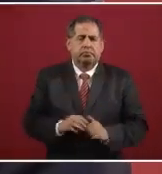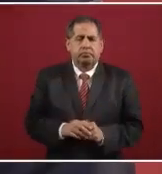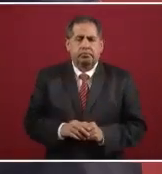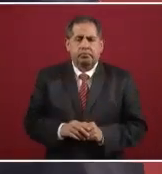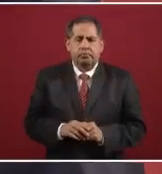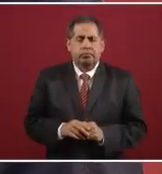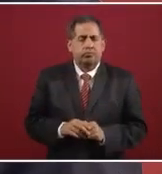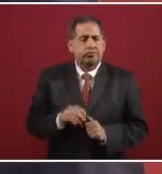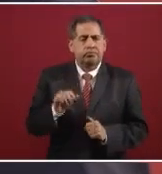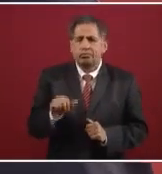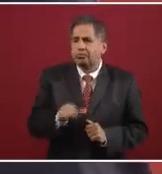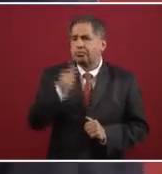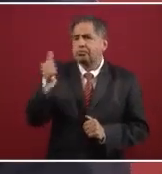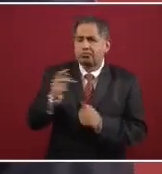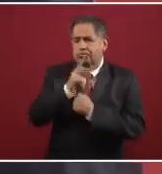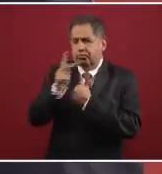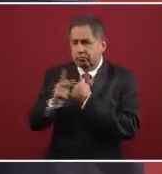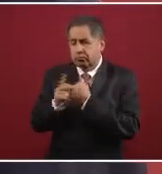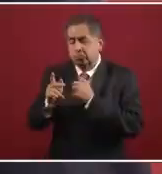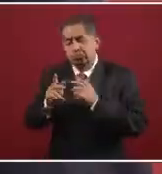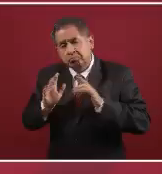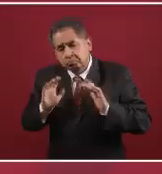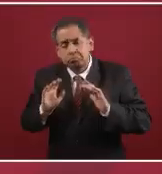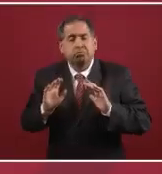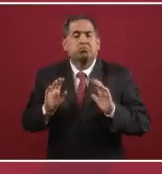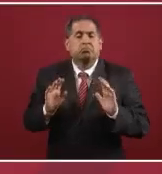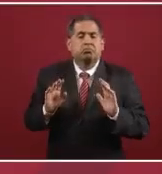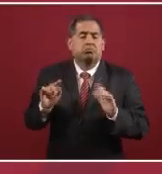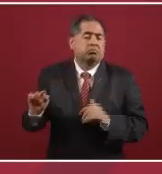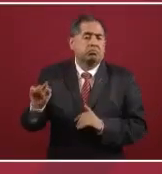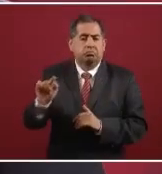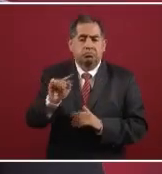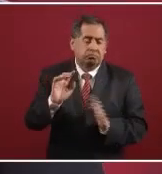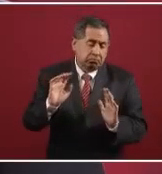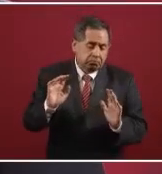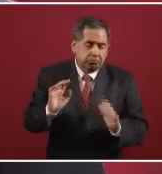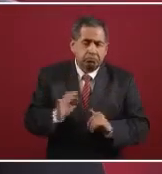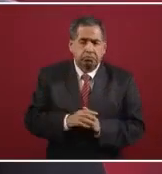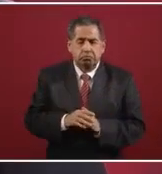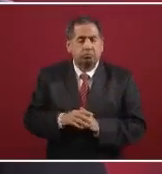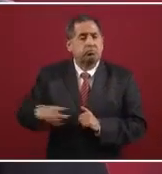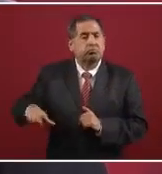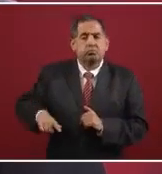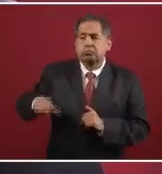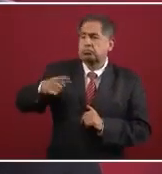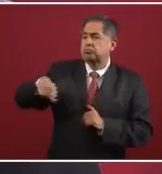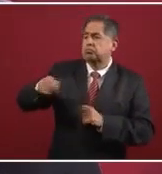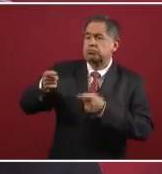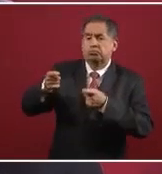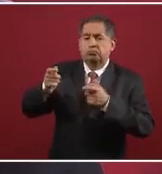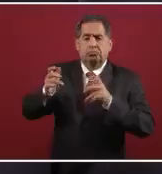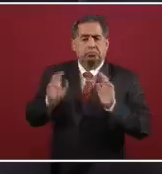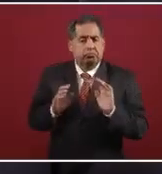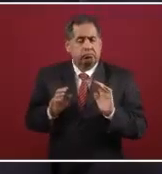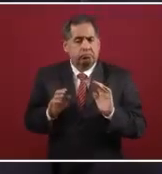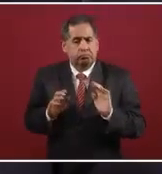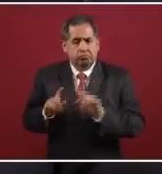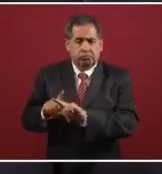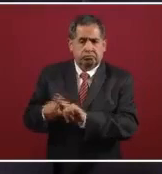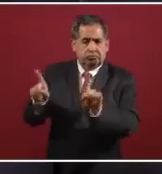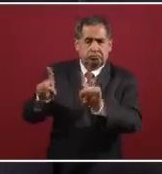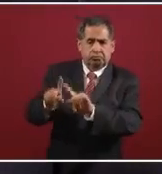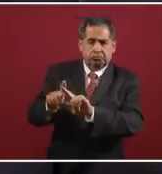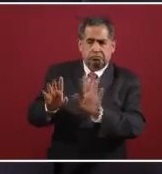En otros países, a lo mejor, se gobierna de